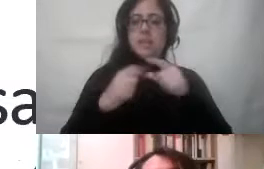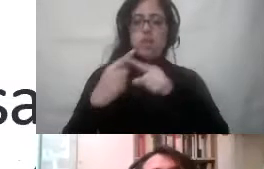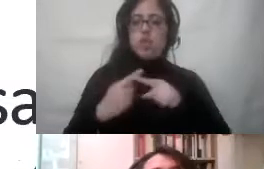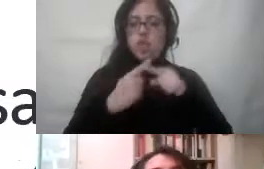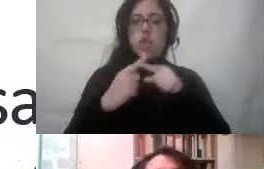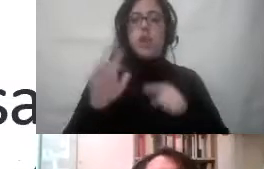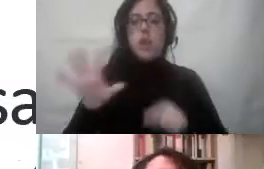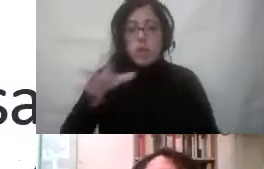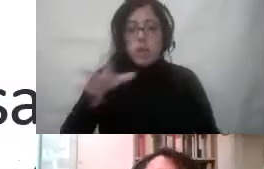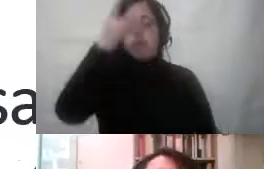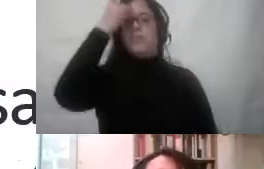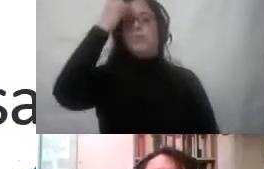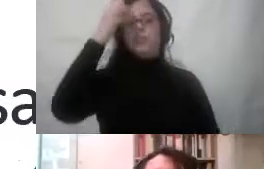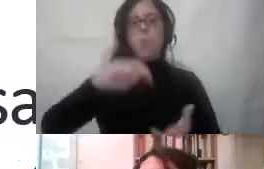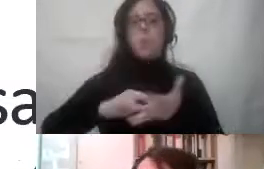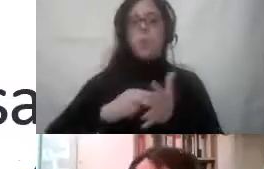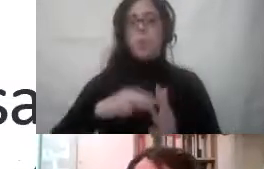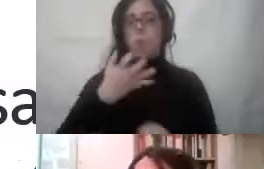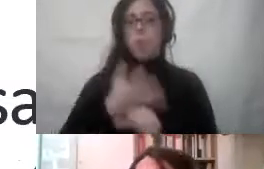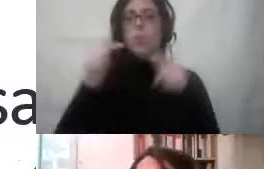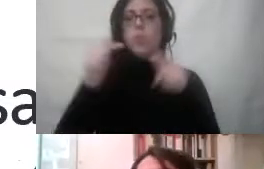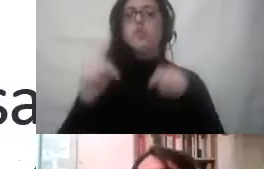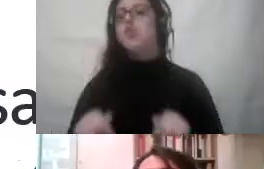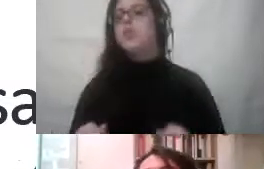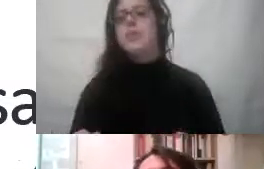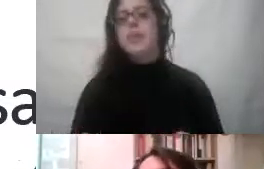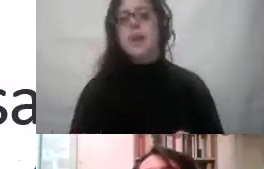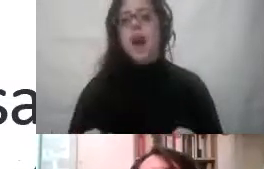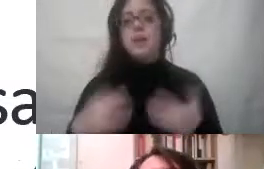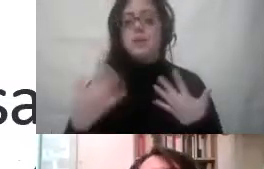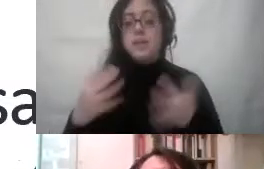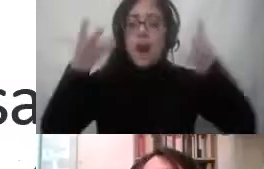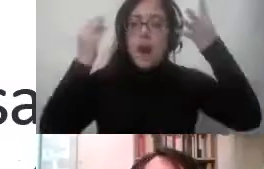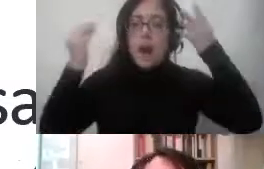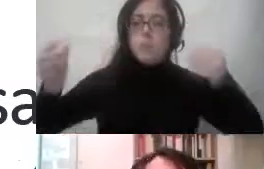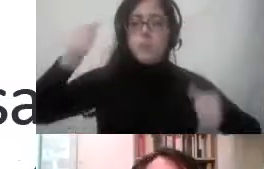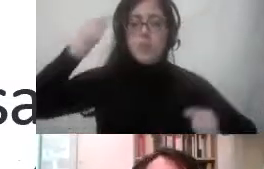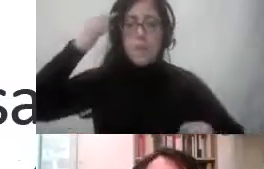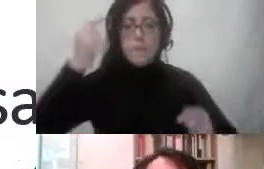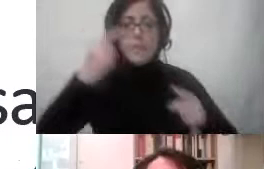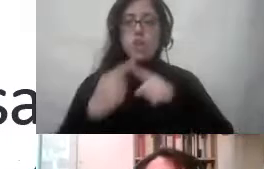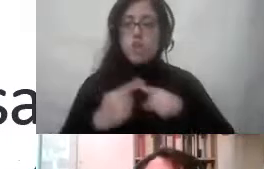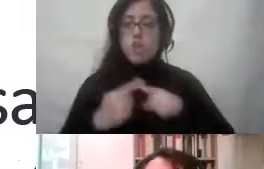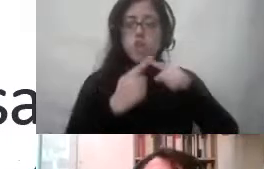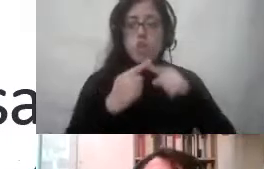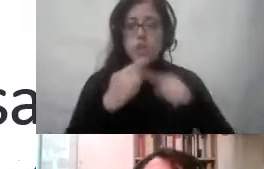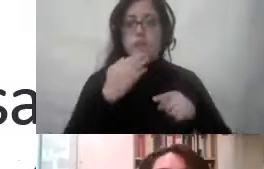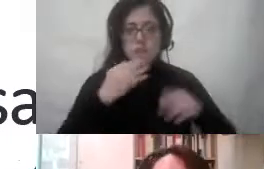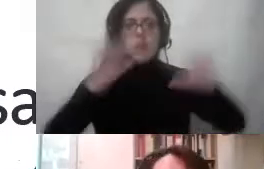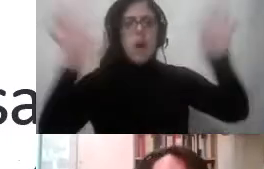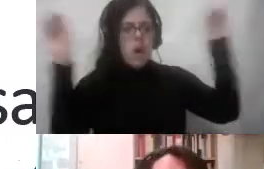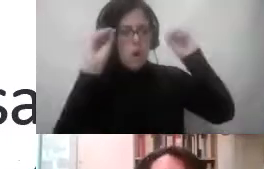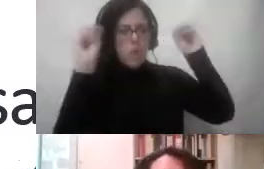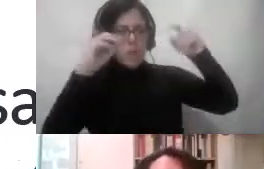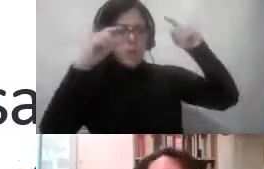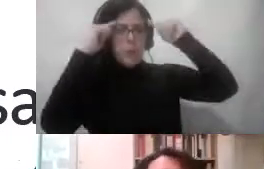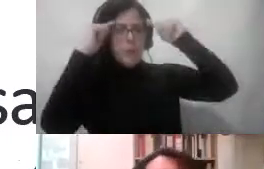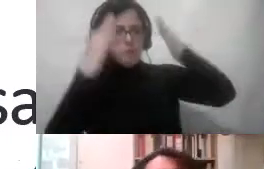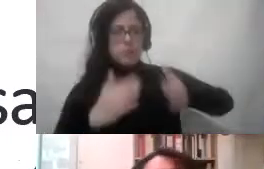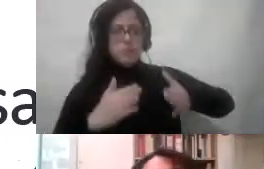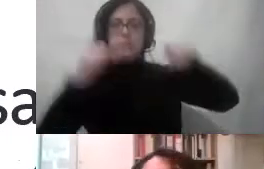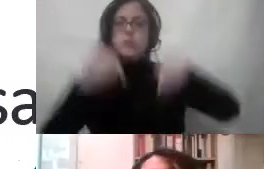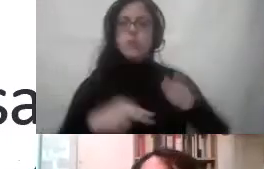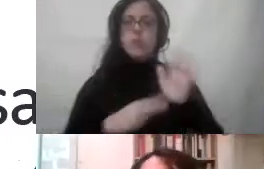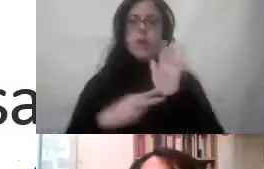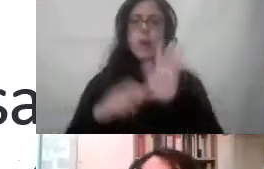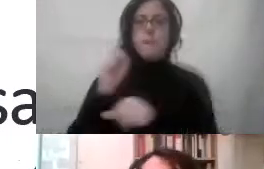que estamos viviendo. Porque hoy más que nunca tenemos que aprender a pensar social y críticamente, y nuestra presentación de hoy